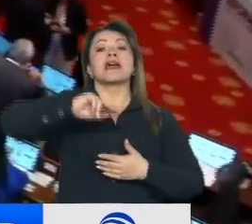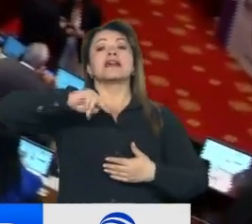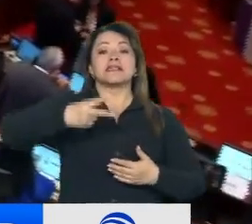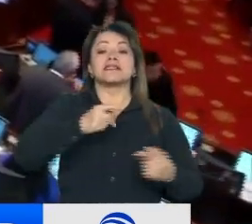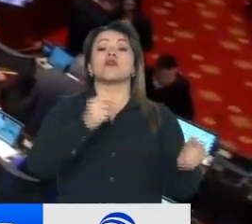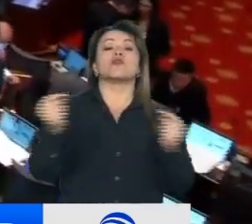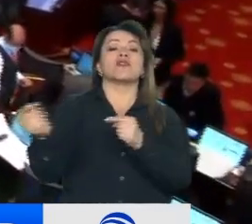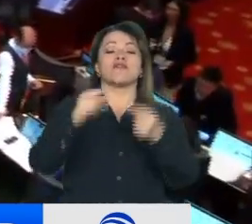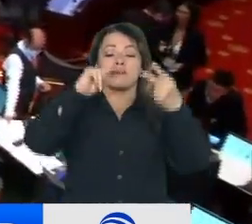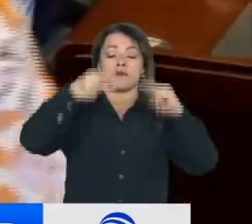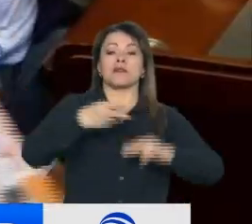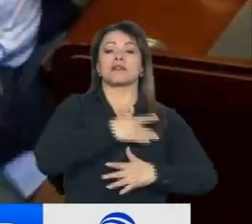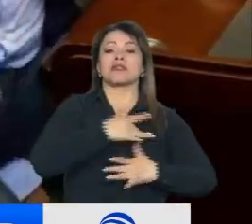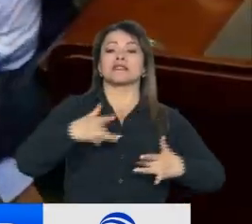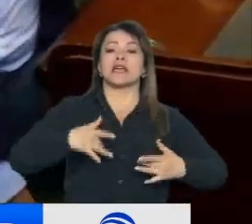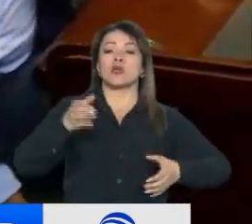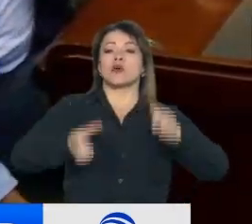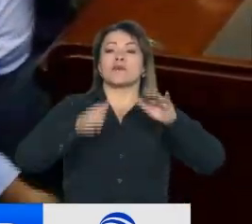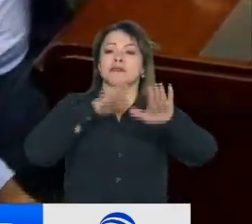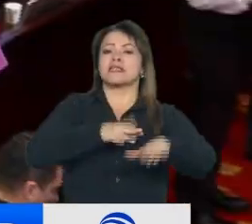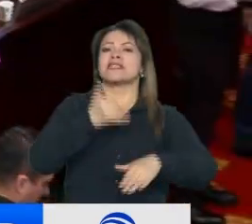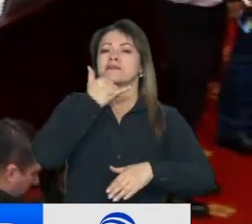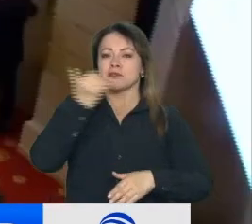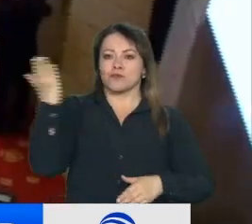de la reforma a la salud en la plenaria de la Cámara.